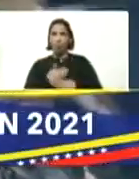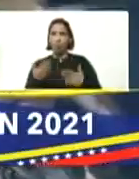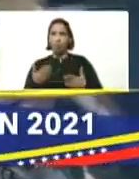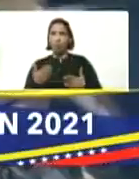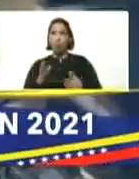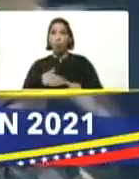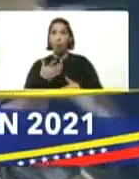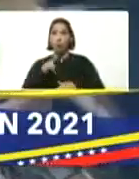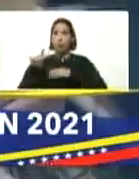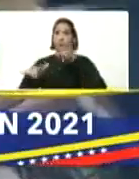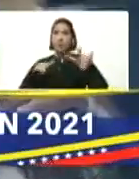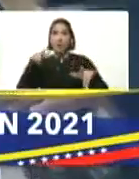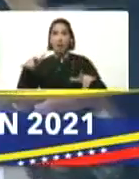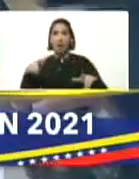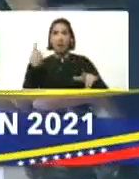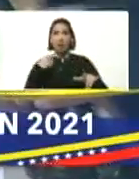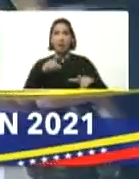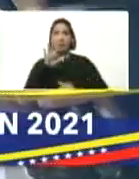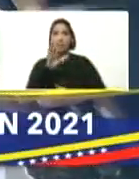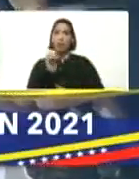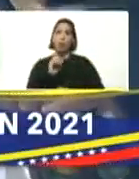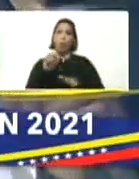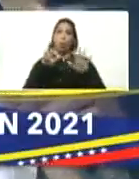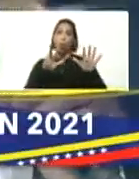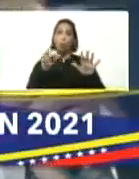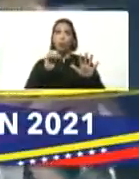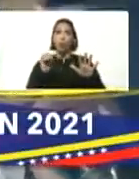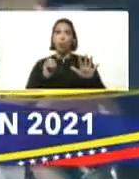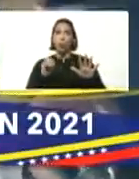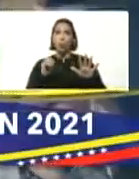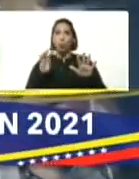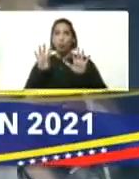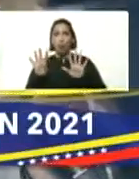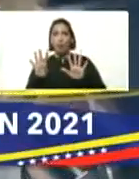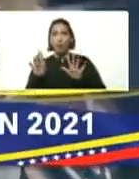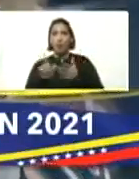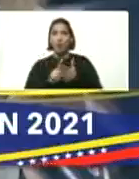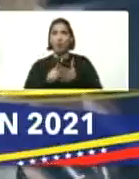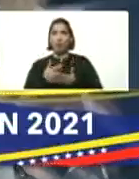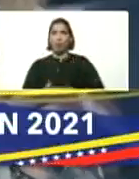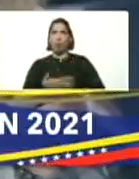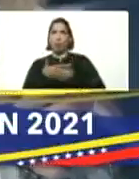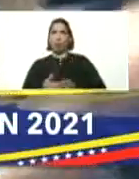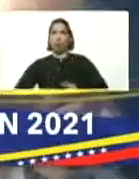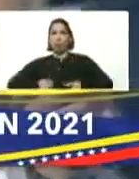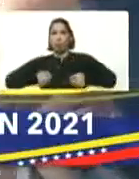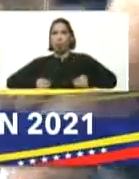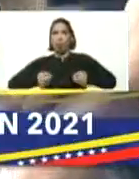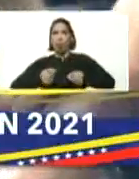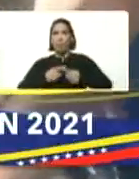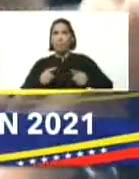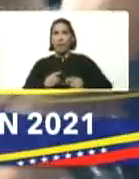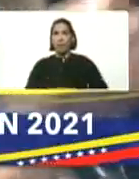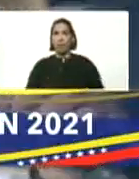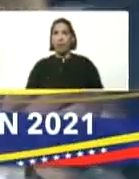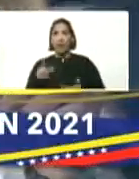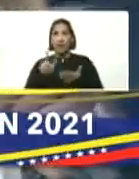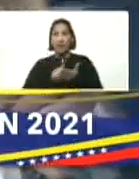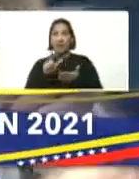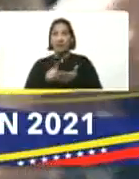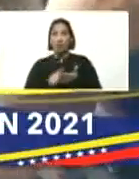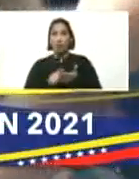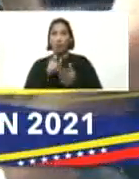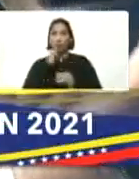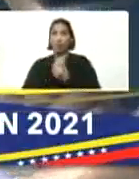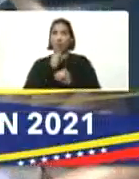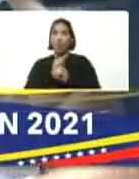viaja, tiene que viajar con 5, 6, 8, 9 libros de papel, y eso aumenta el peso de la maleta. Pero usted con un libro digital,